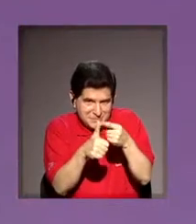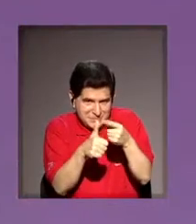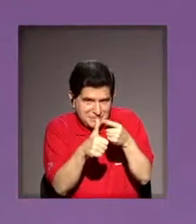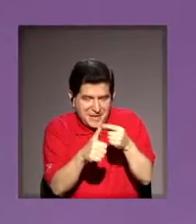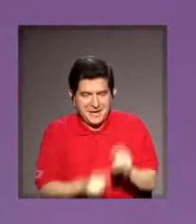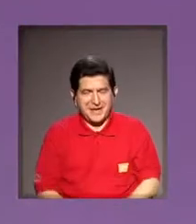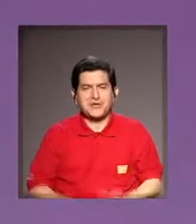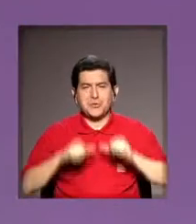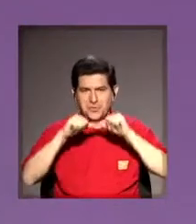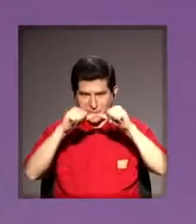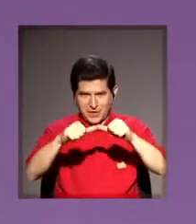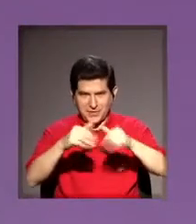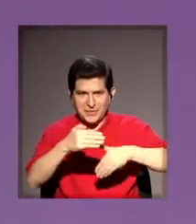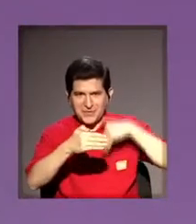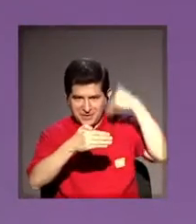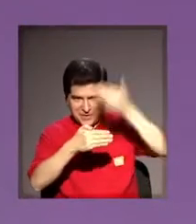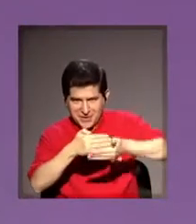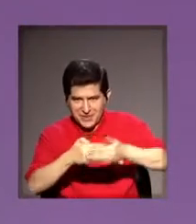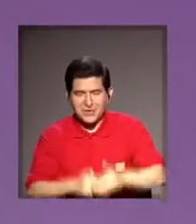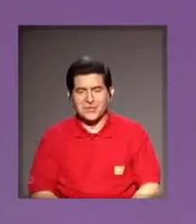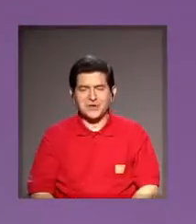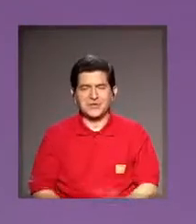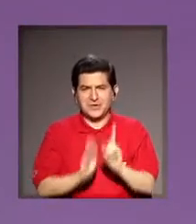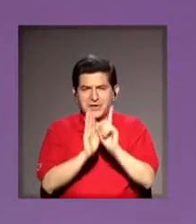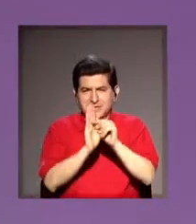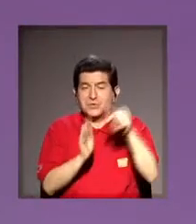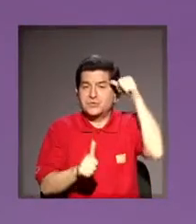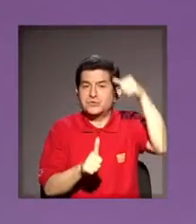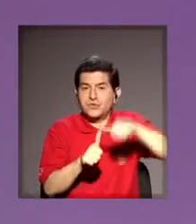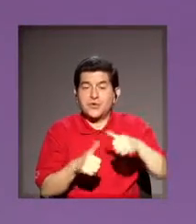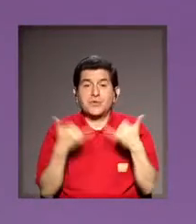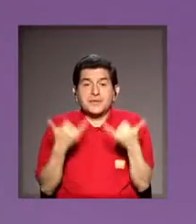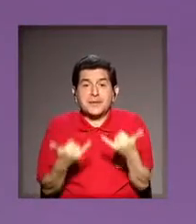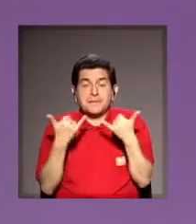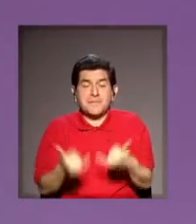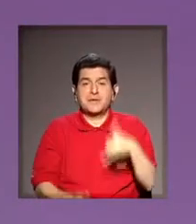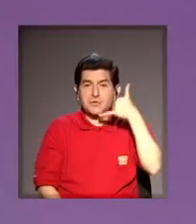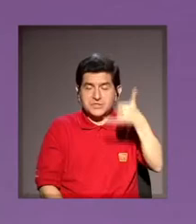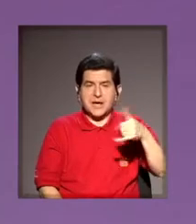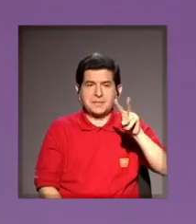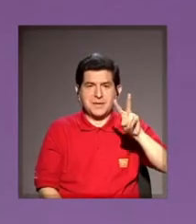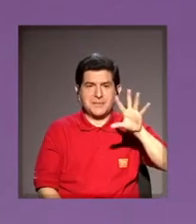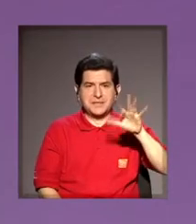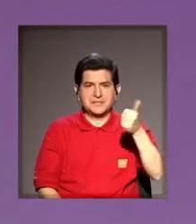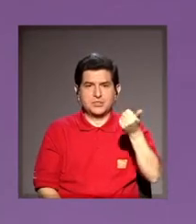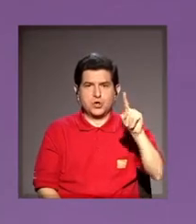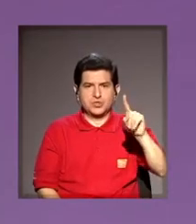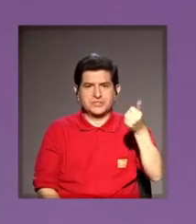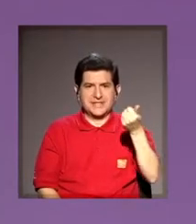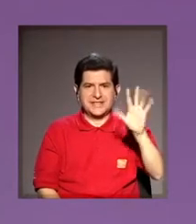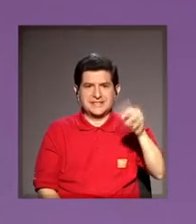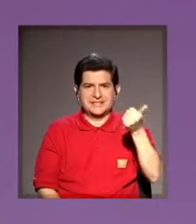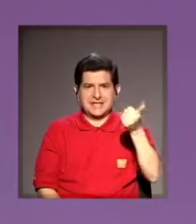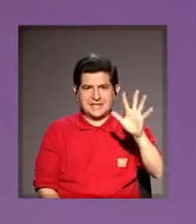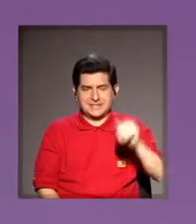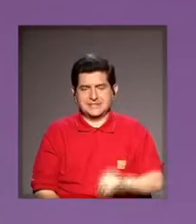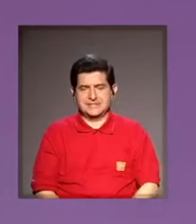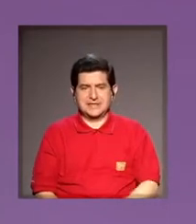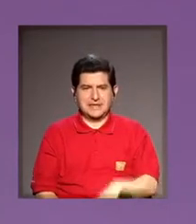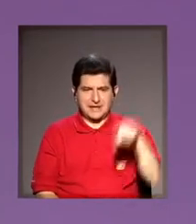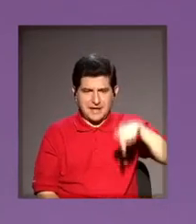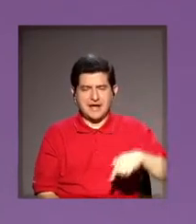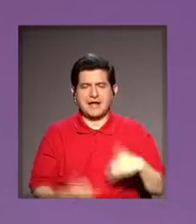y retomamos lo que en unos segundos recuerde que estamos en vivo puede llamarnos al 25 11 15 15 y